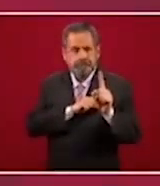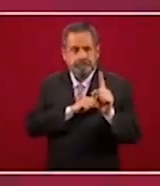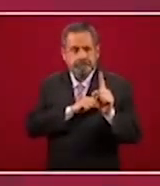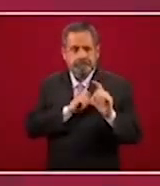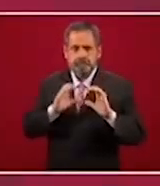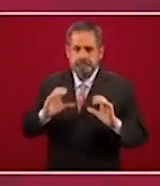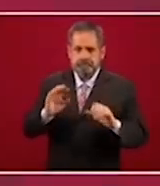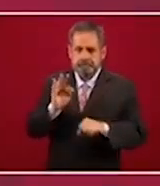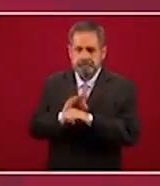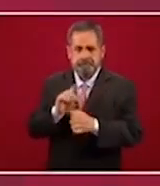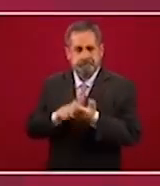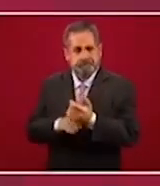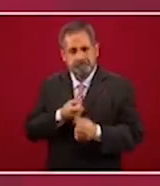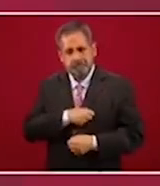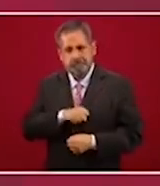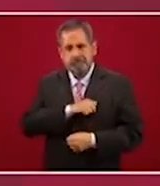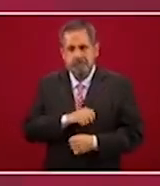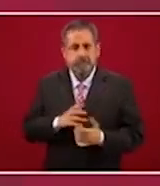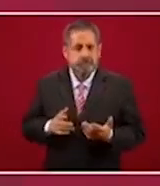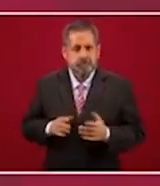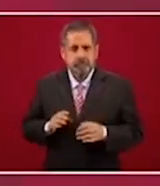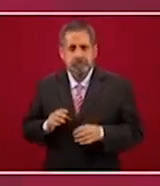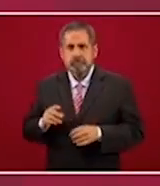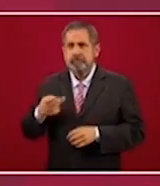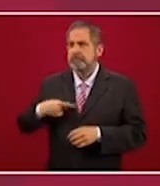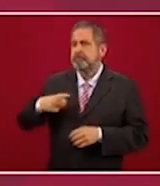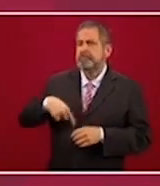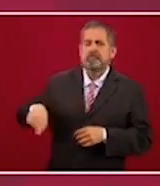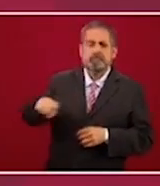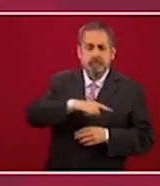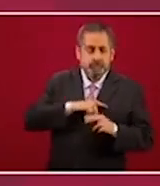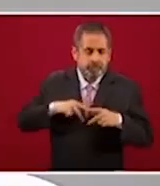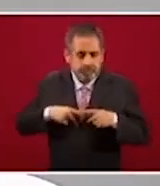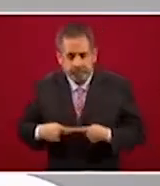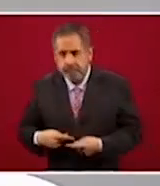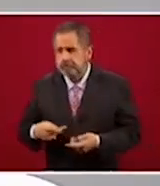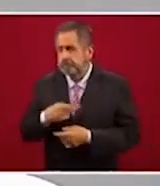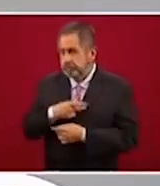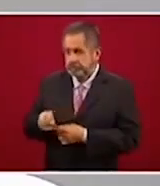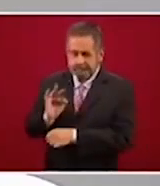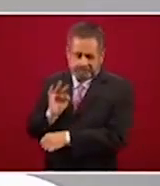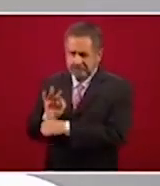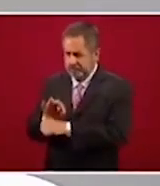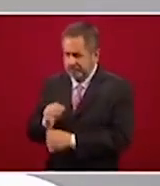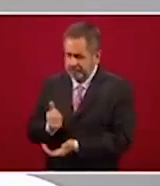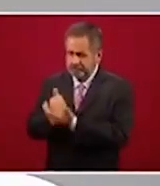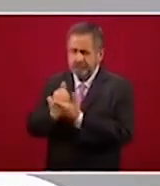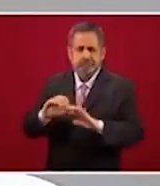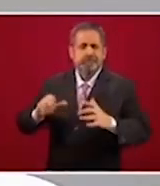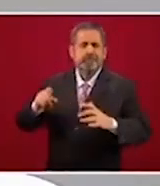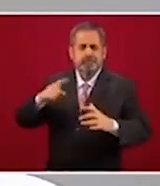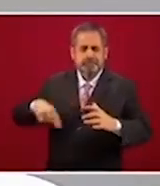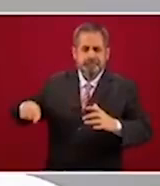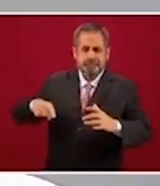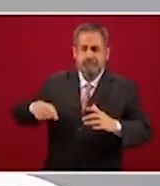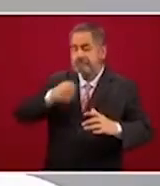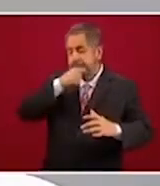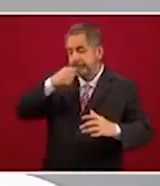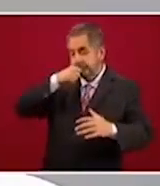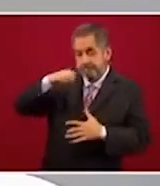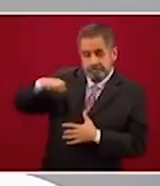Blindar a los débiles, a los vulnerables, en este caso, los adultos